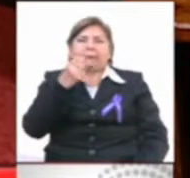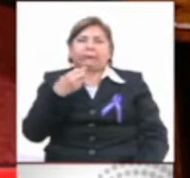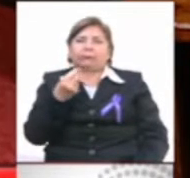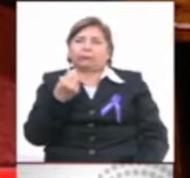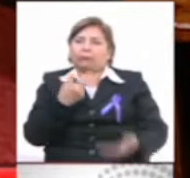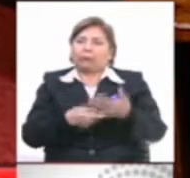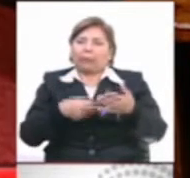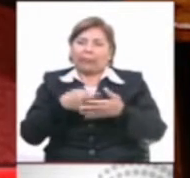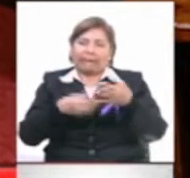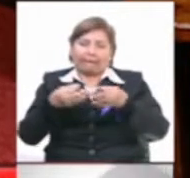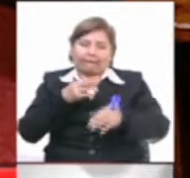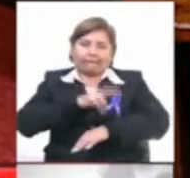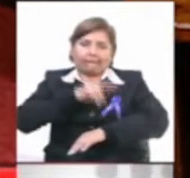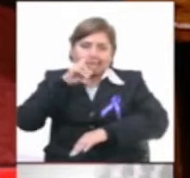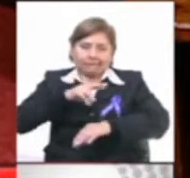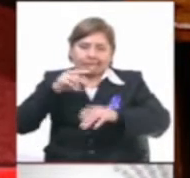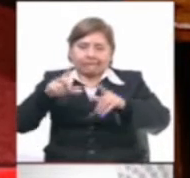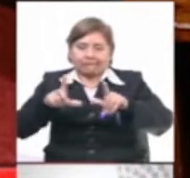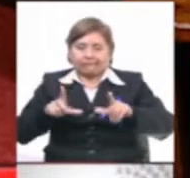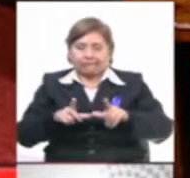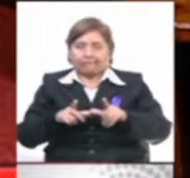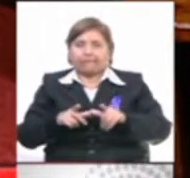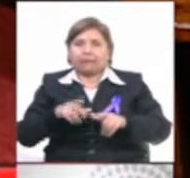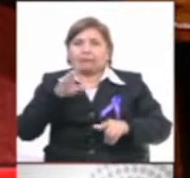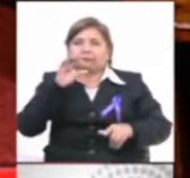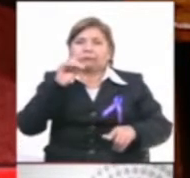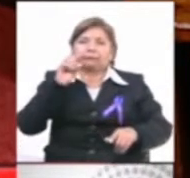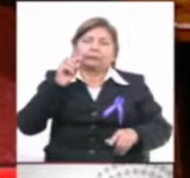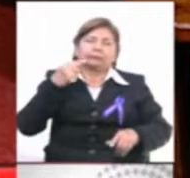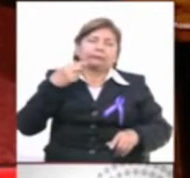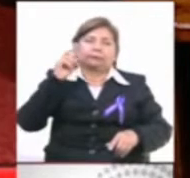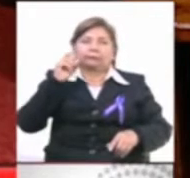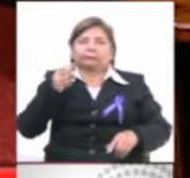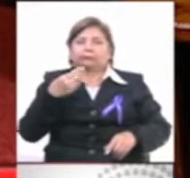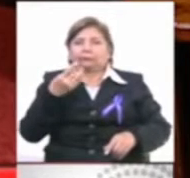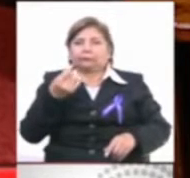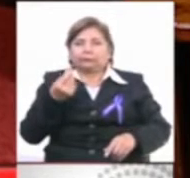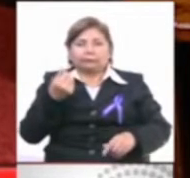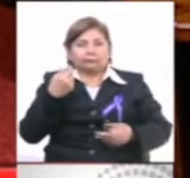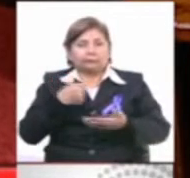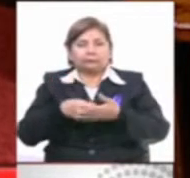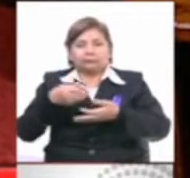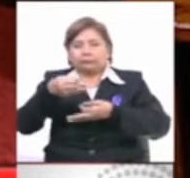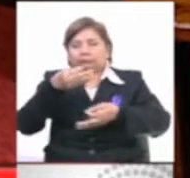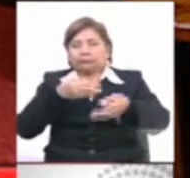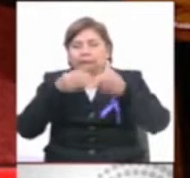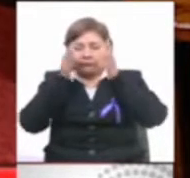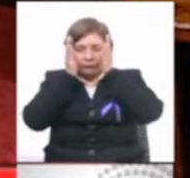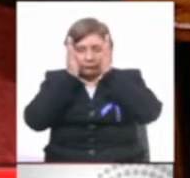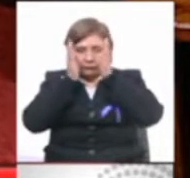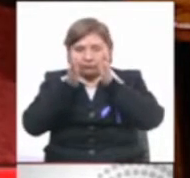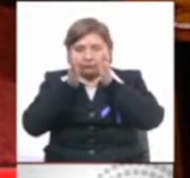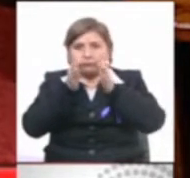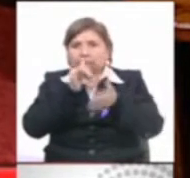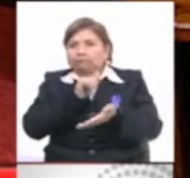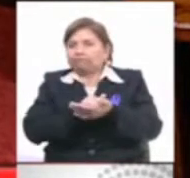en los presupuestos regionales y locales y 8.800 millones para transferencias que atenderán de